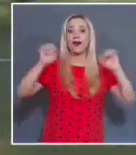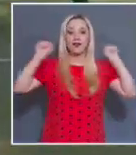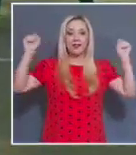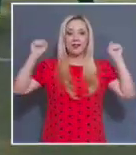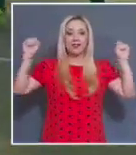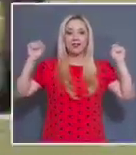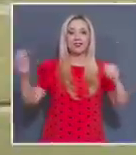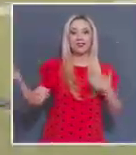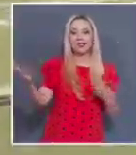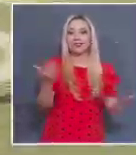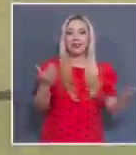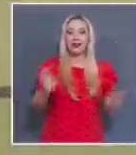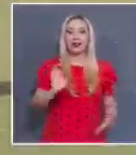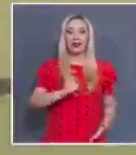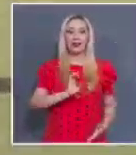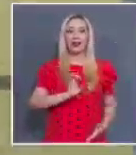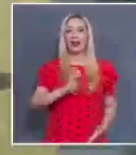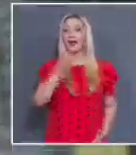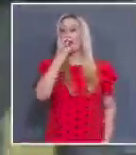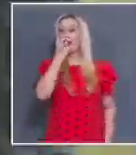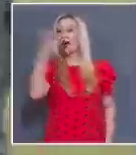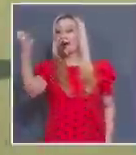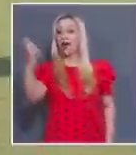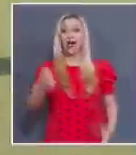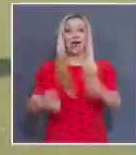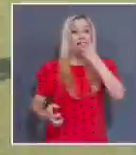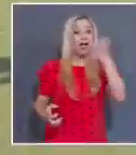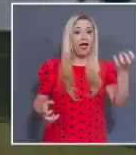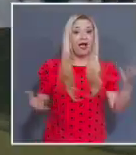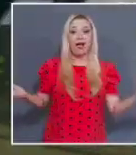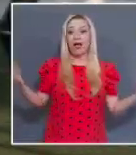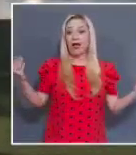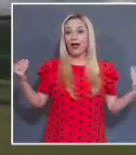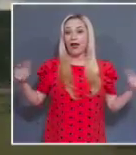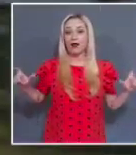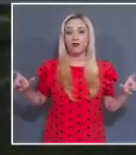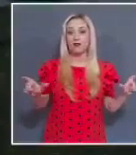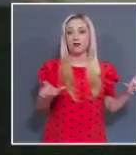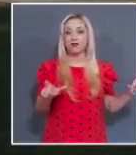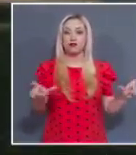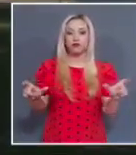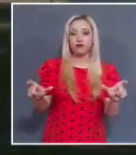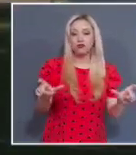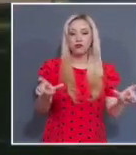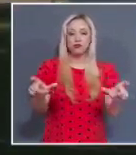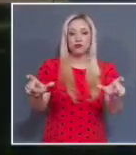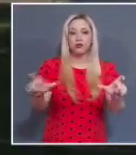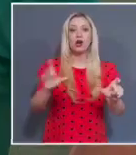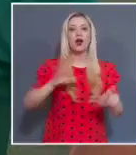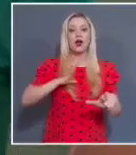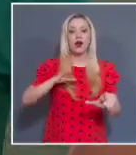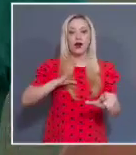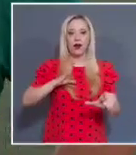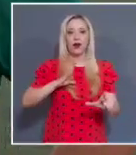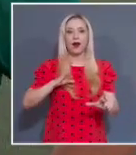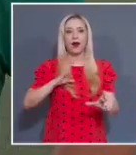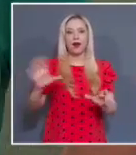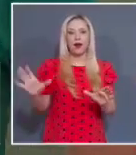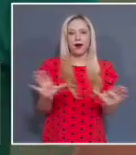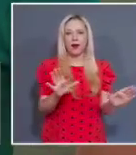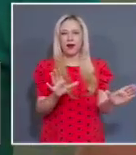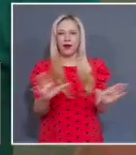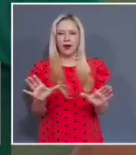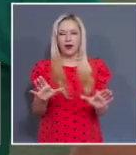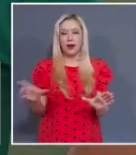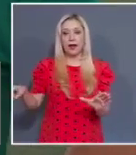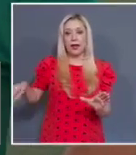grita estrategias para avanzar. Y detrás de la portería contraria hay un guía de arco para tirar a gol. Más que nada, nosotros buscamos